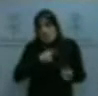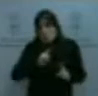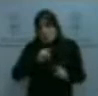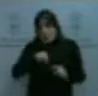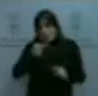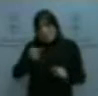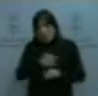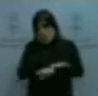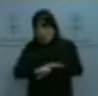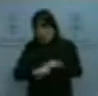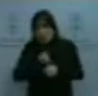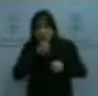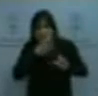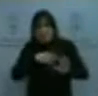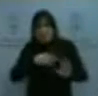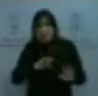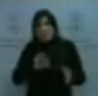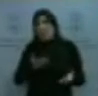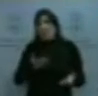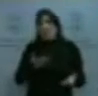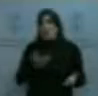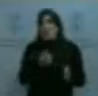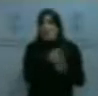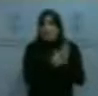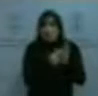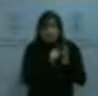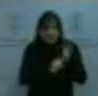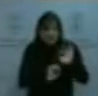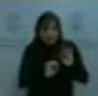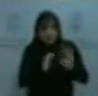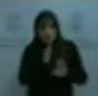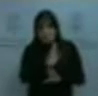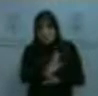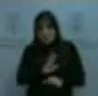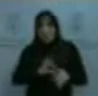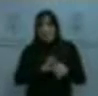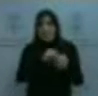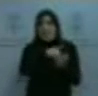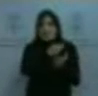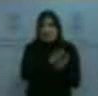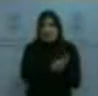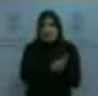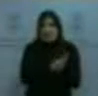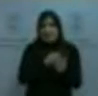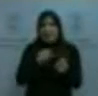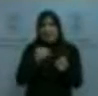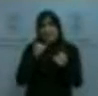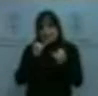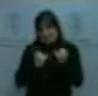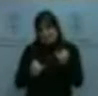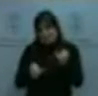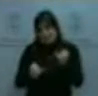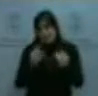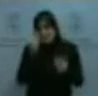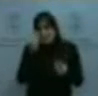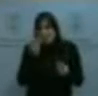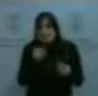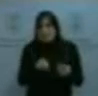los puntos concretos de la moción que se refieren al expediente digital, yo creo que es una de las materias, las nuevas tecnologías o la digitalización de la justicia,